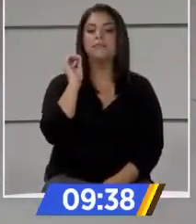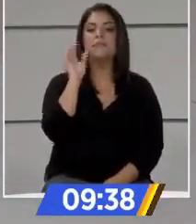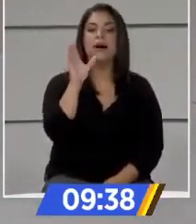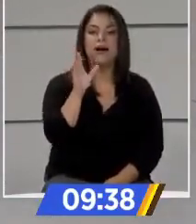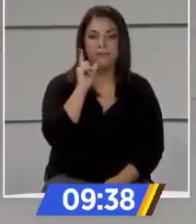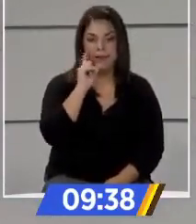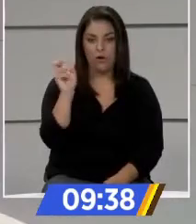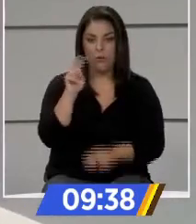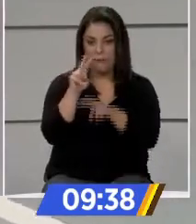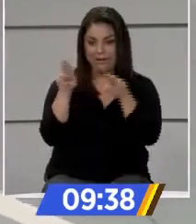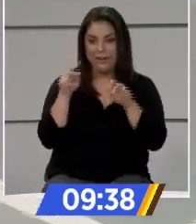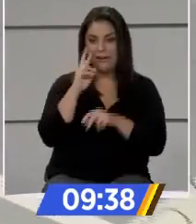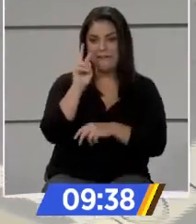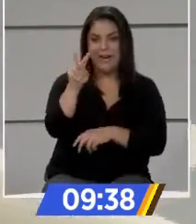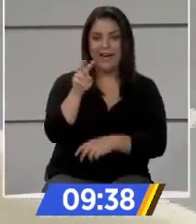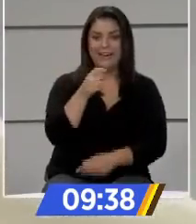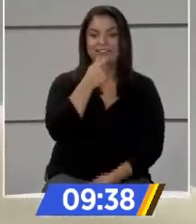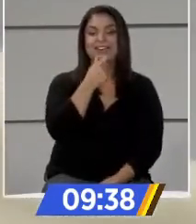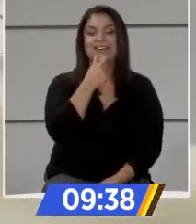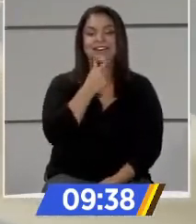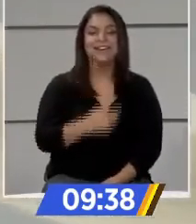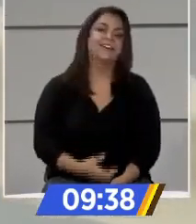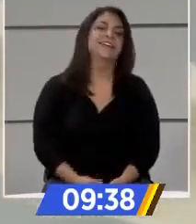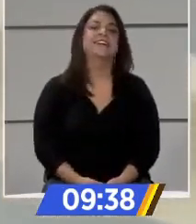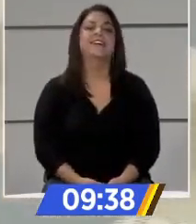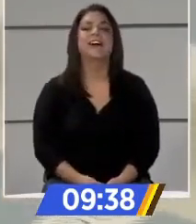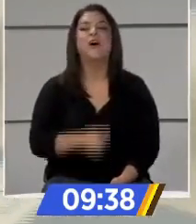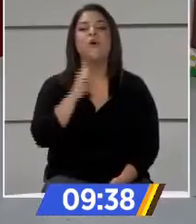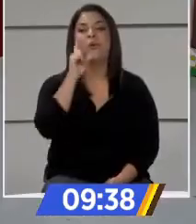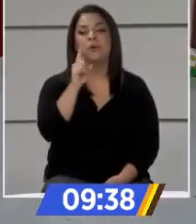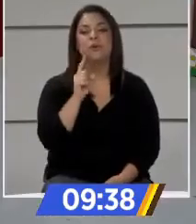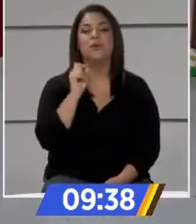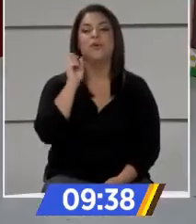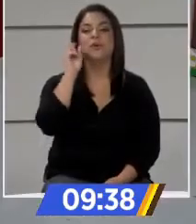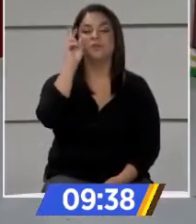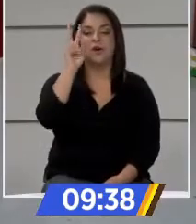vean. Vamos a ver otro más. Este iba para Tokio.